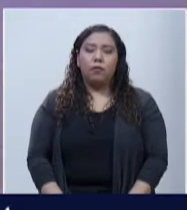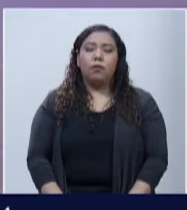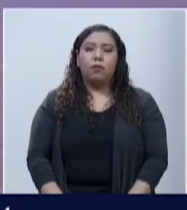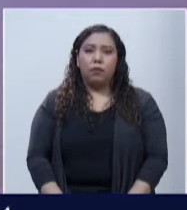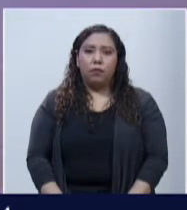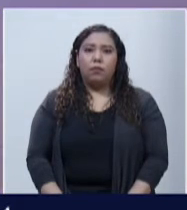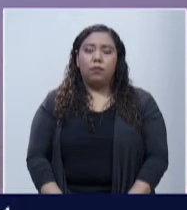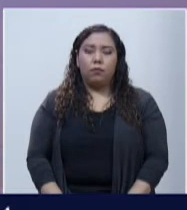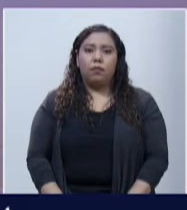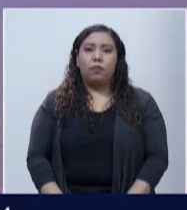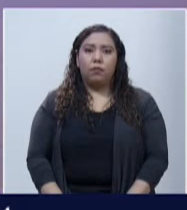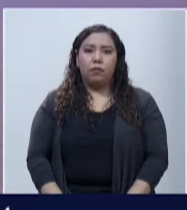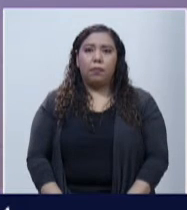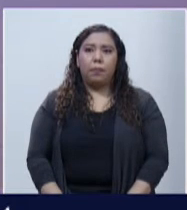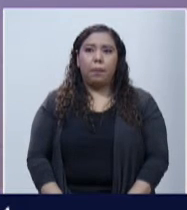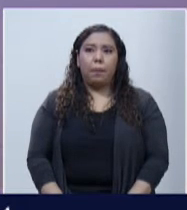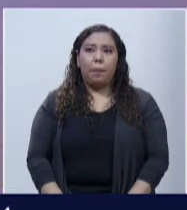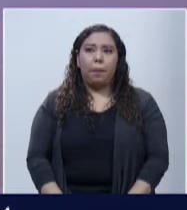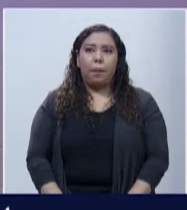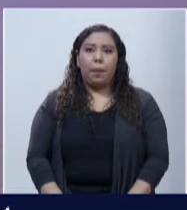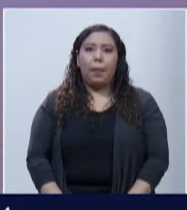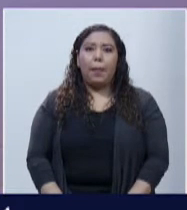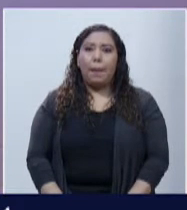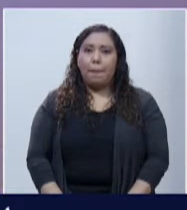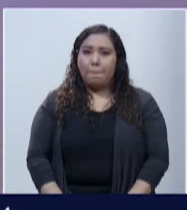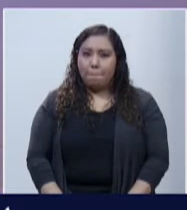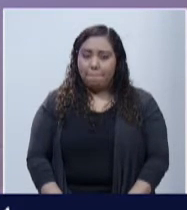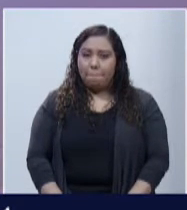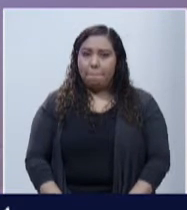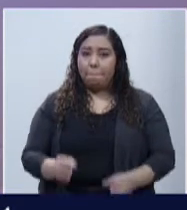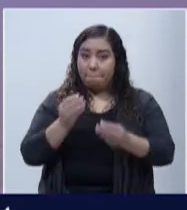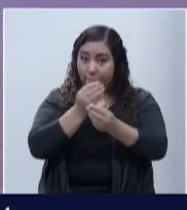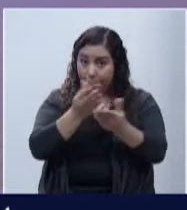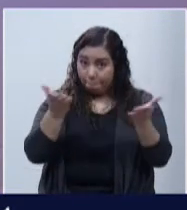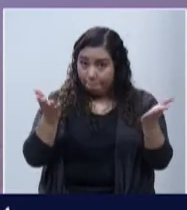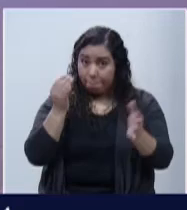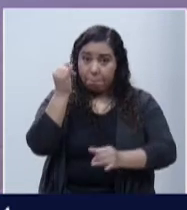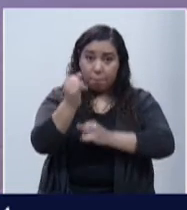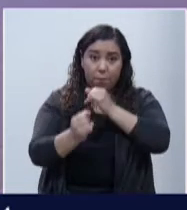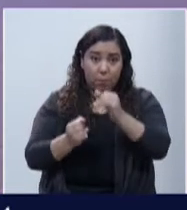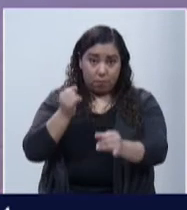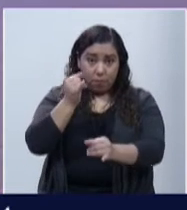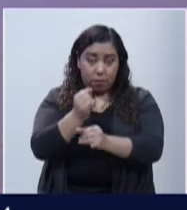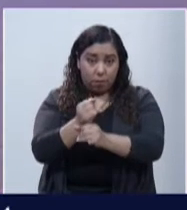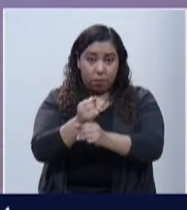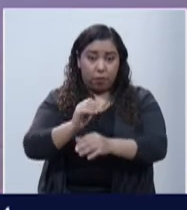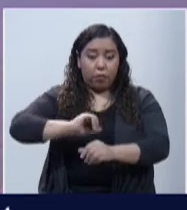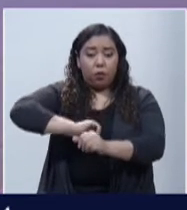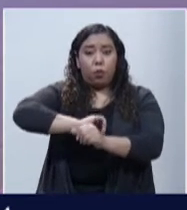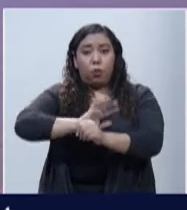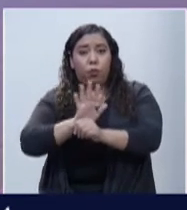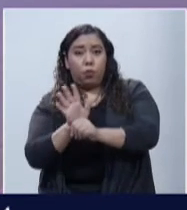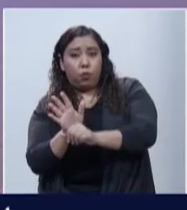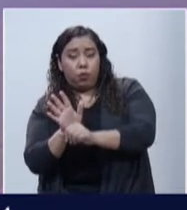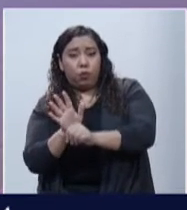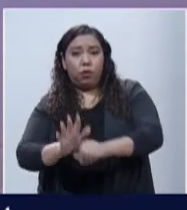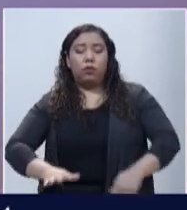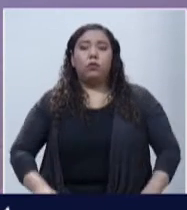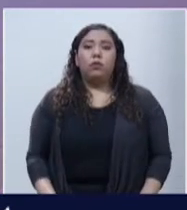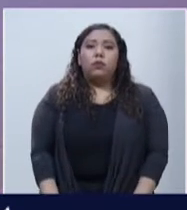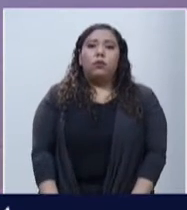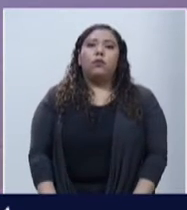y mire usted esta noticia que se desprende de las informaciones internacionales acerca del 19 al